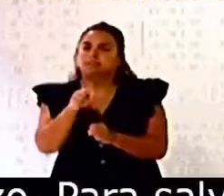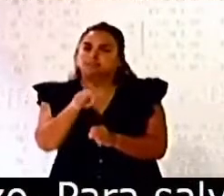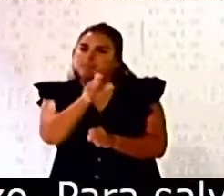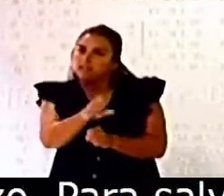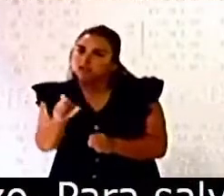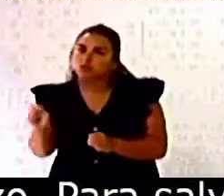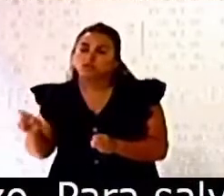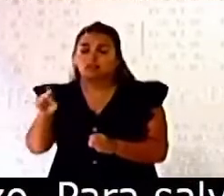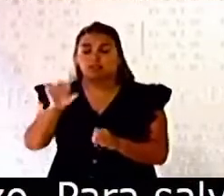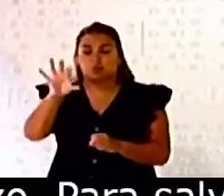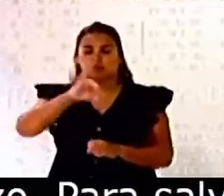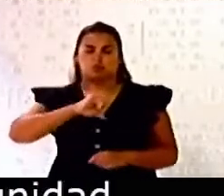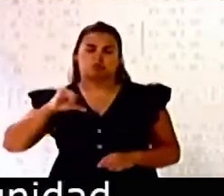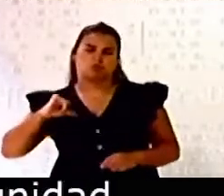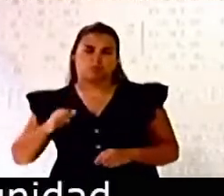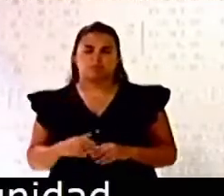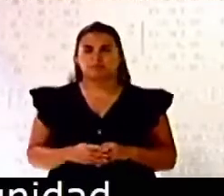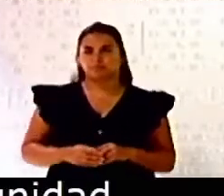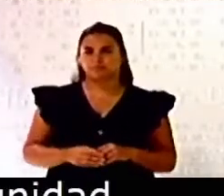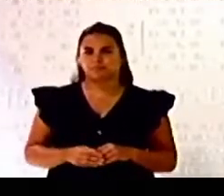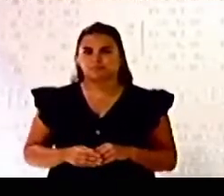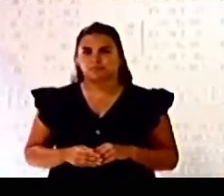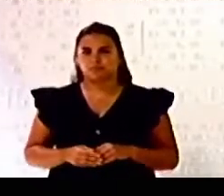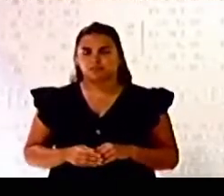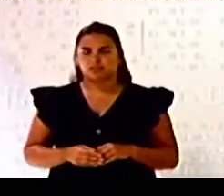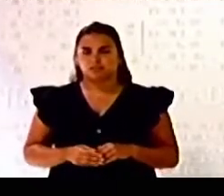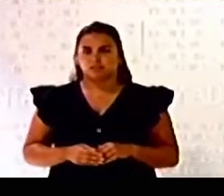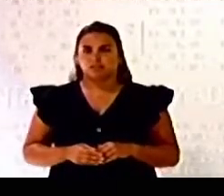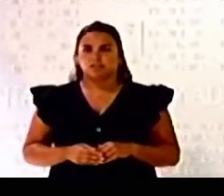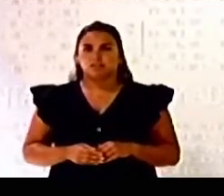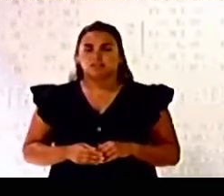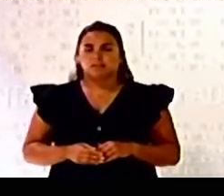nuestra comunidad autónoma. Y estas